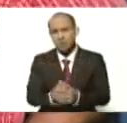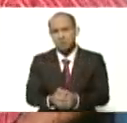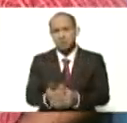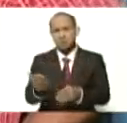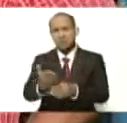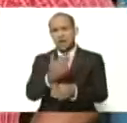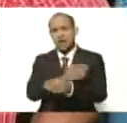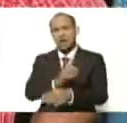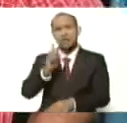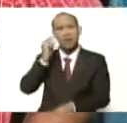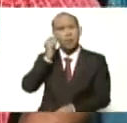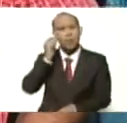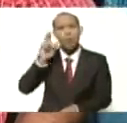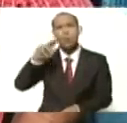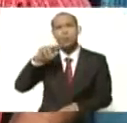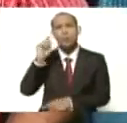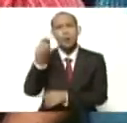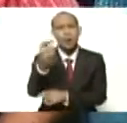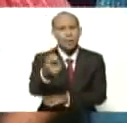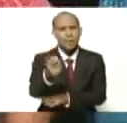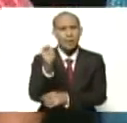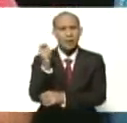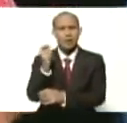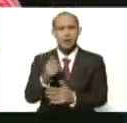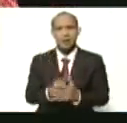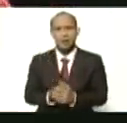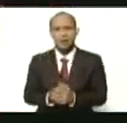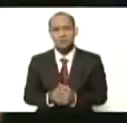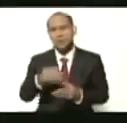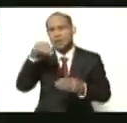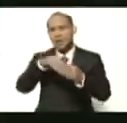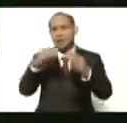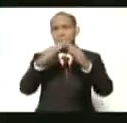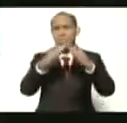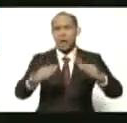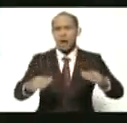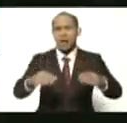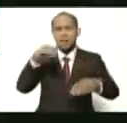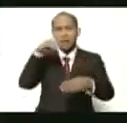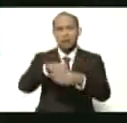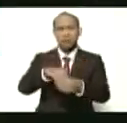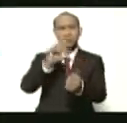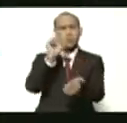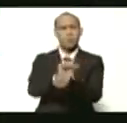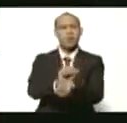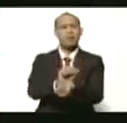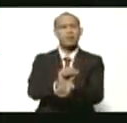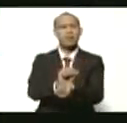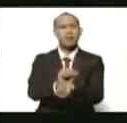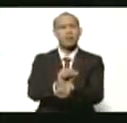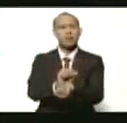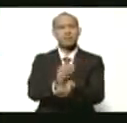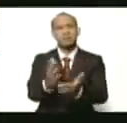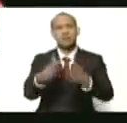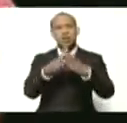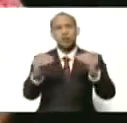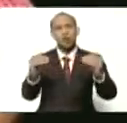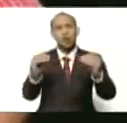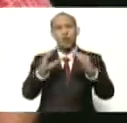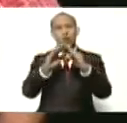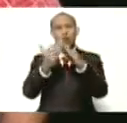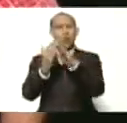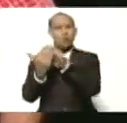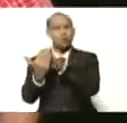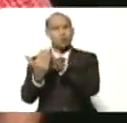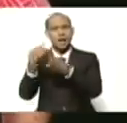mujeres este aquellas aquellas amas de casa que estaban relegadas en los hogares y que bueno en todas las comunidades pesqueras del país